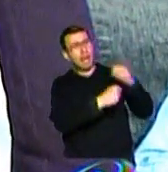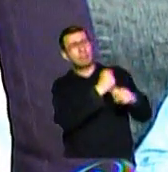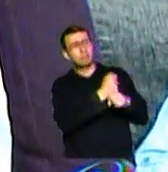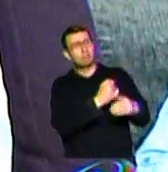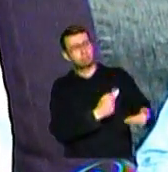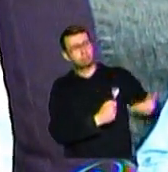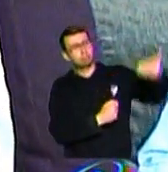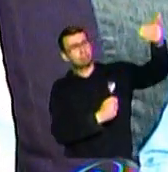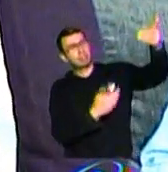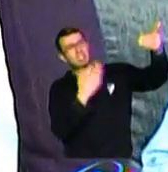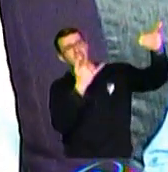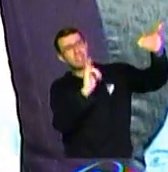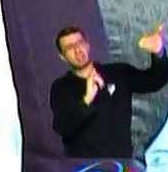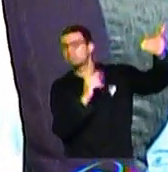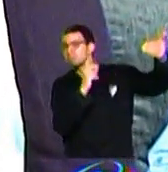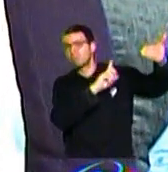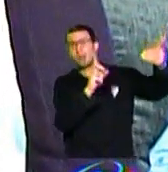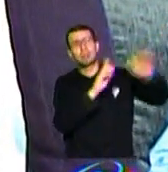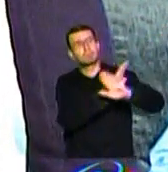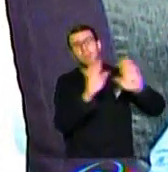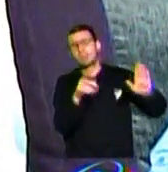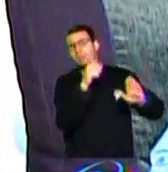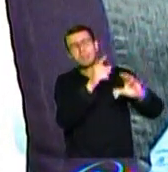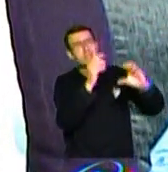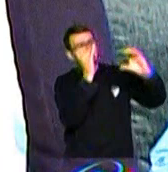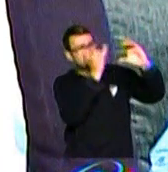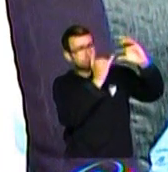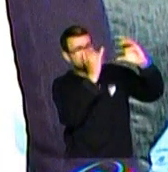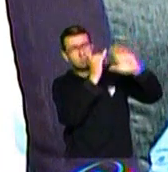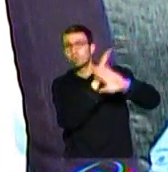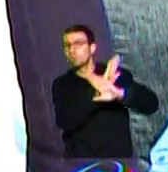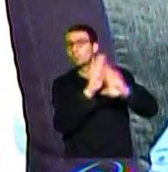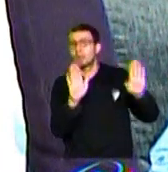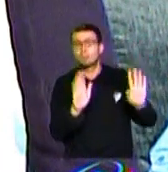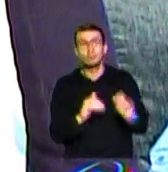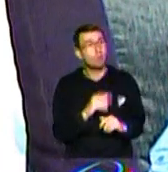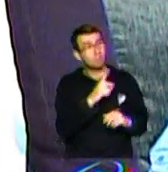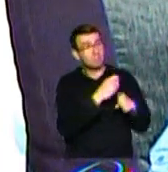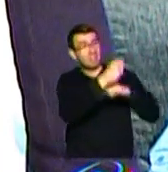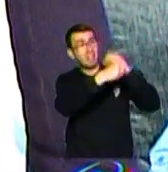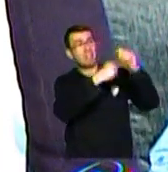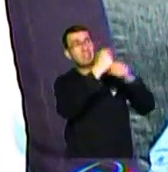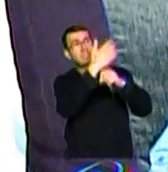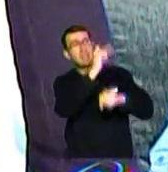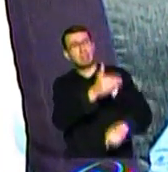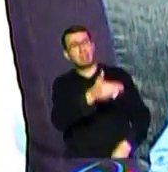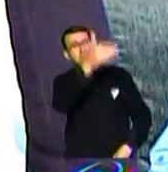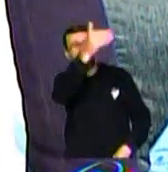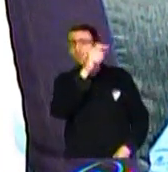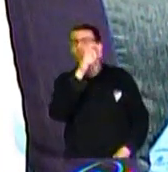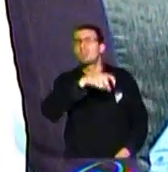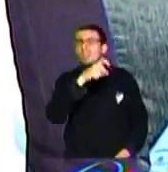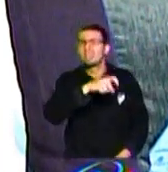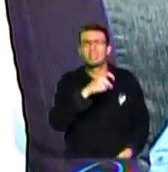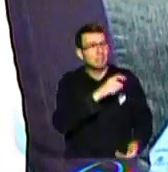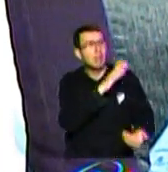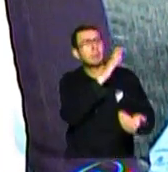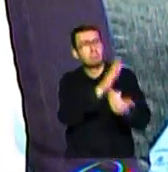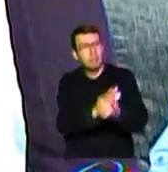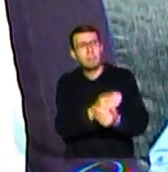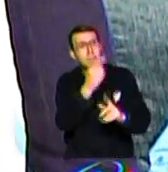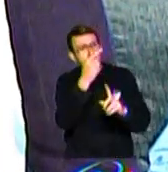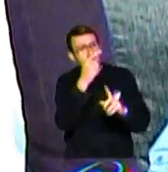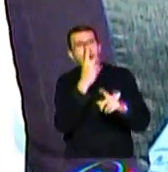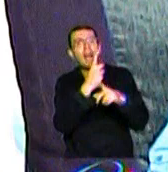me parece a mí irresponsablemente, que como tiene tantos años ya no necesita citología, ya no necesita